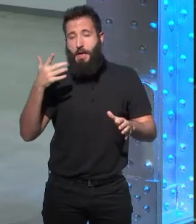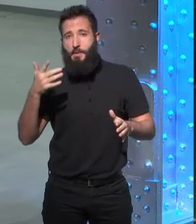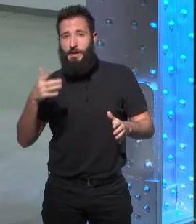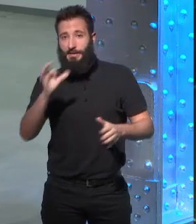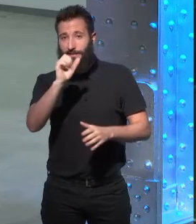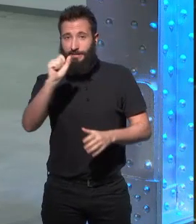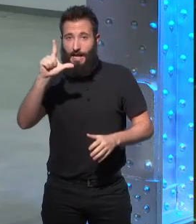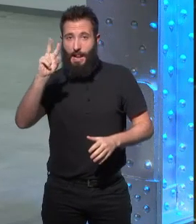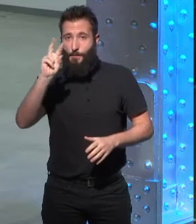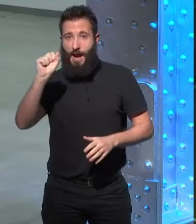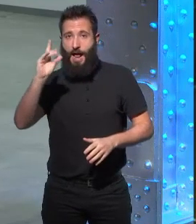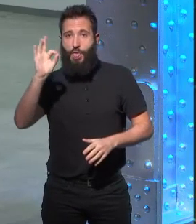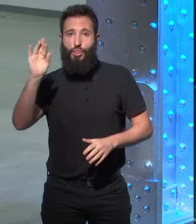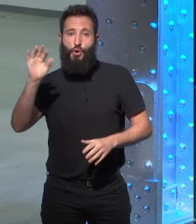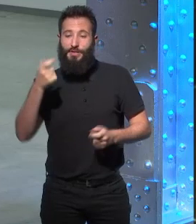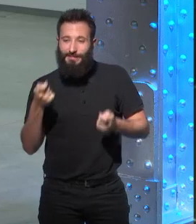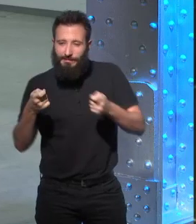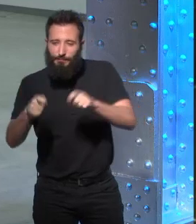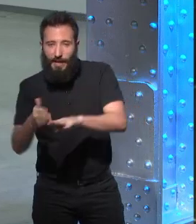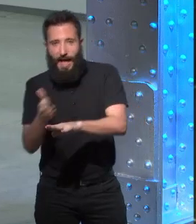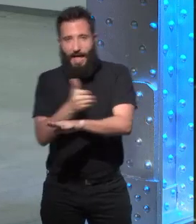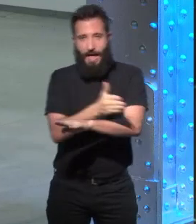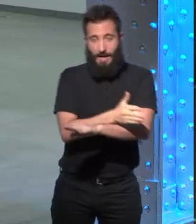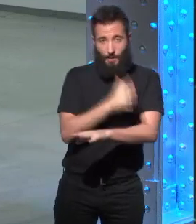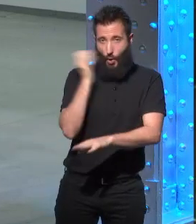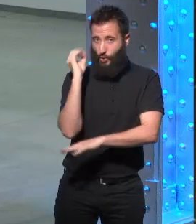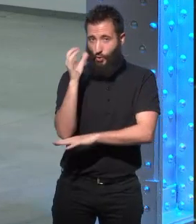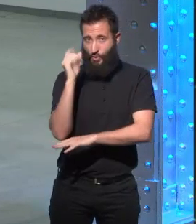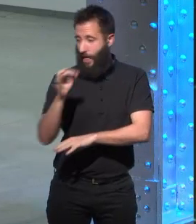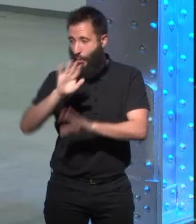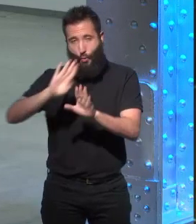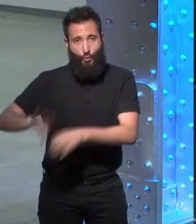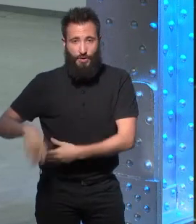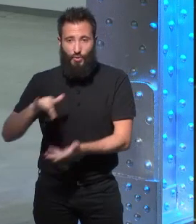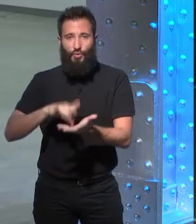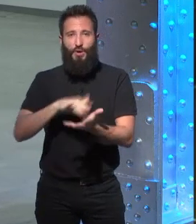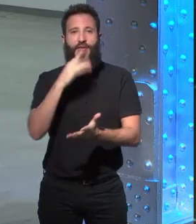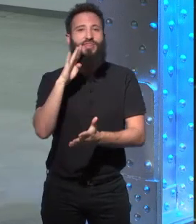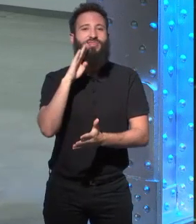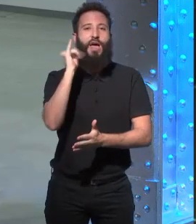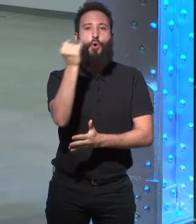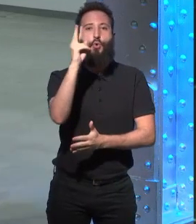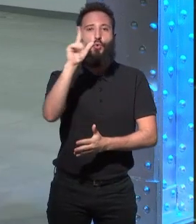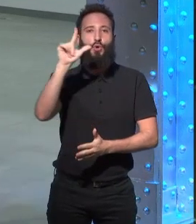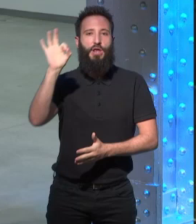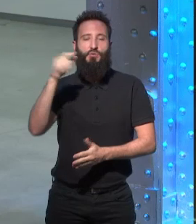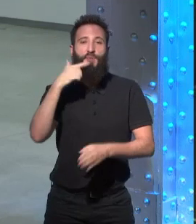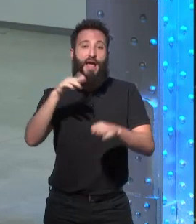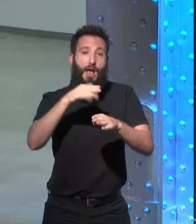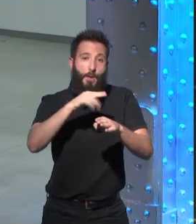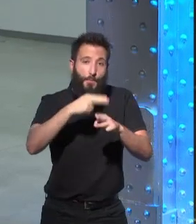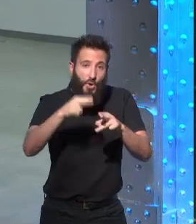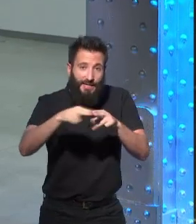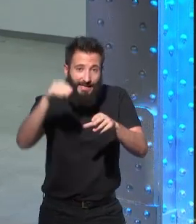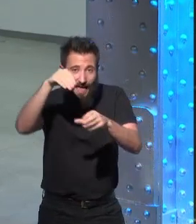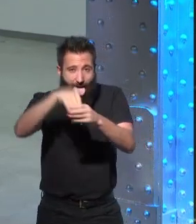don Salvador ponga el cierre a esta jornada. Decía Julio, no está en la agenda política todo esto que estamos hablando